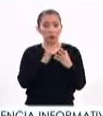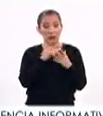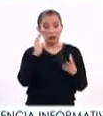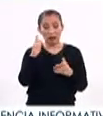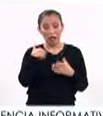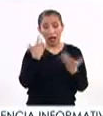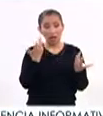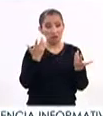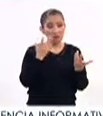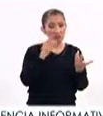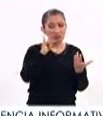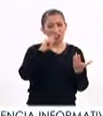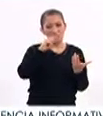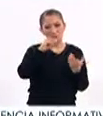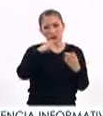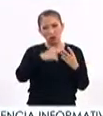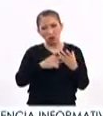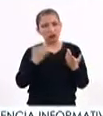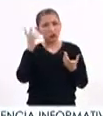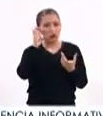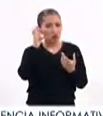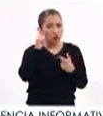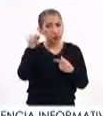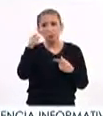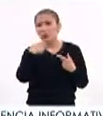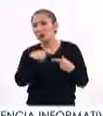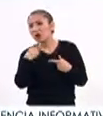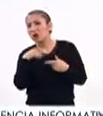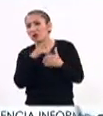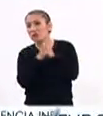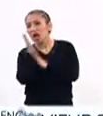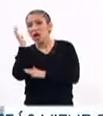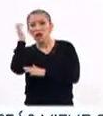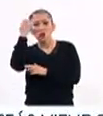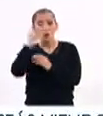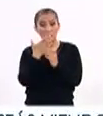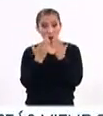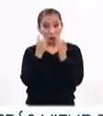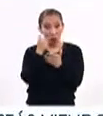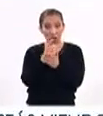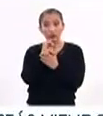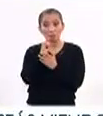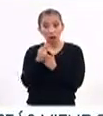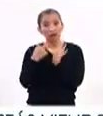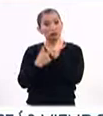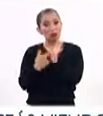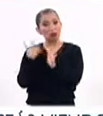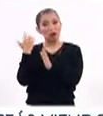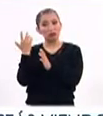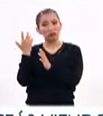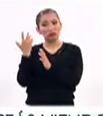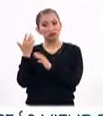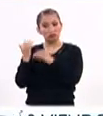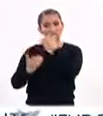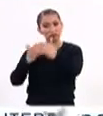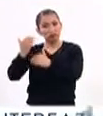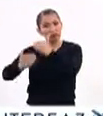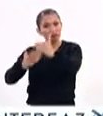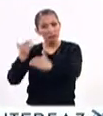mayoría de los instrumentos. Cada vez se escucha de más personas que van a Europa no solo a hacer estudios, sino a hacer una carrera,